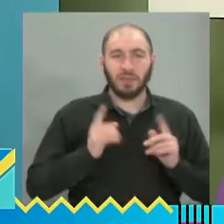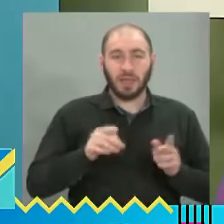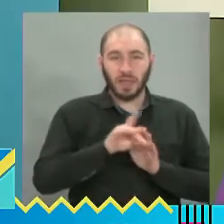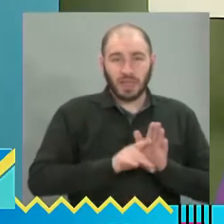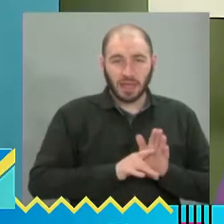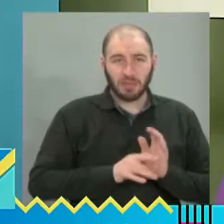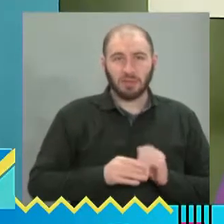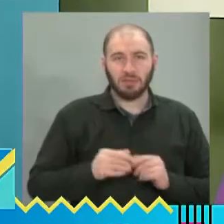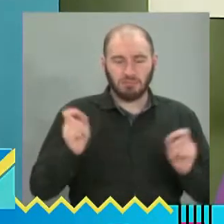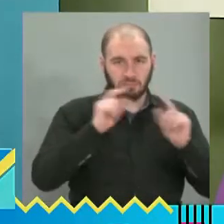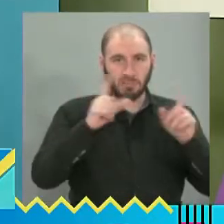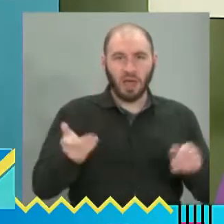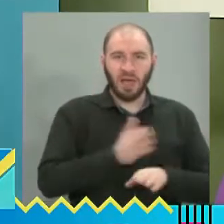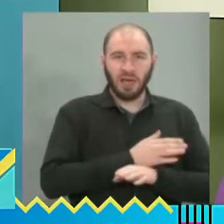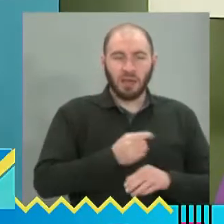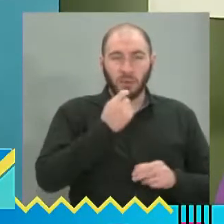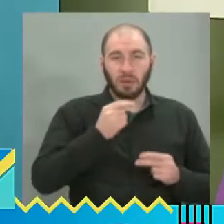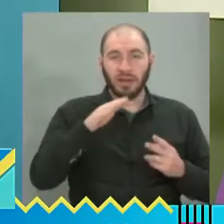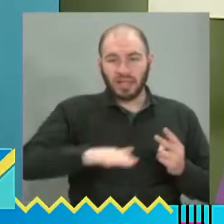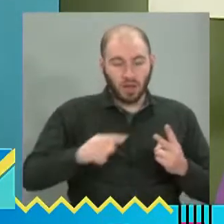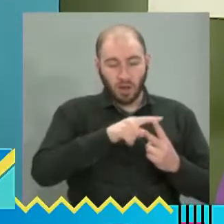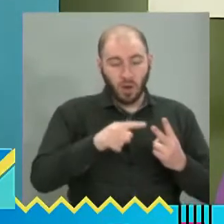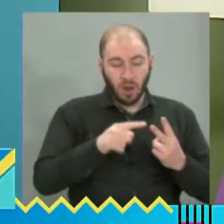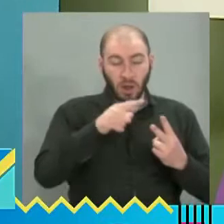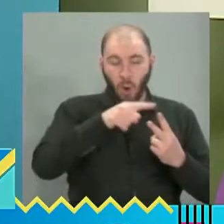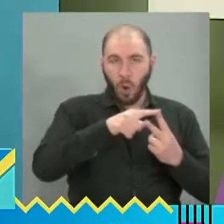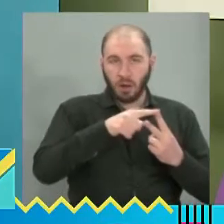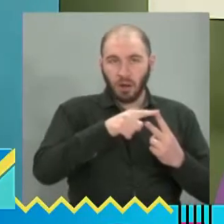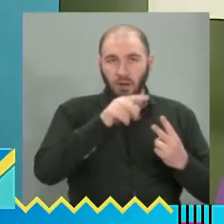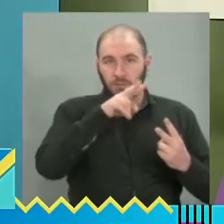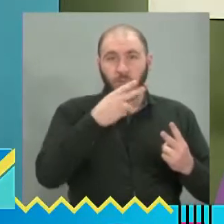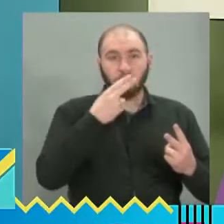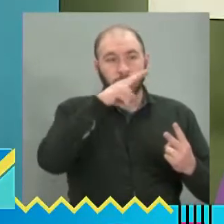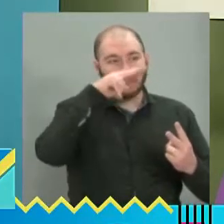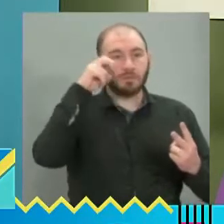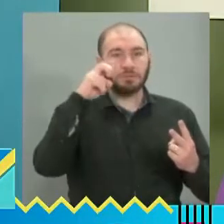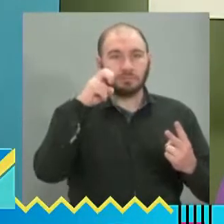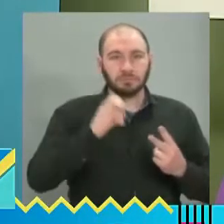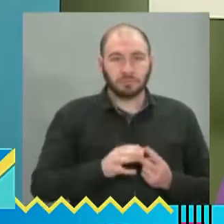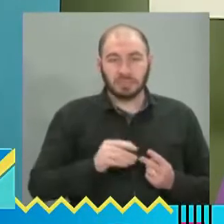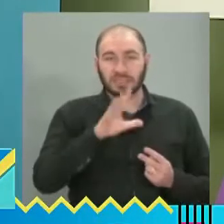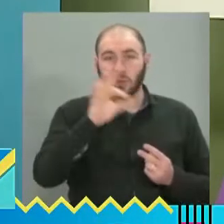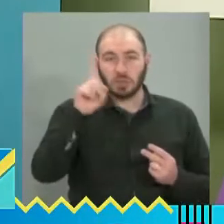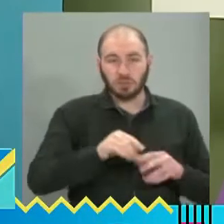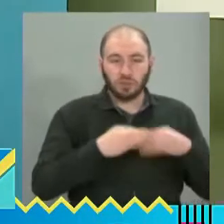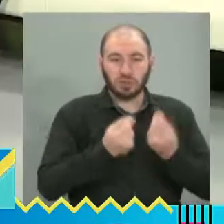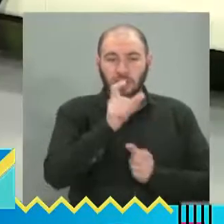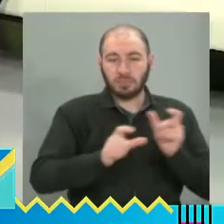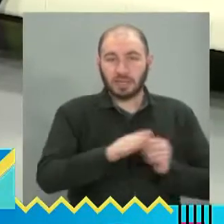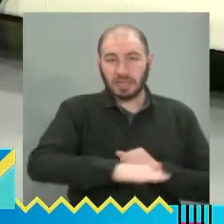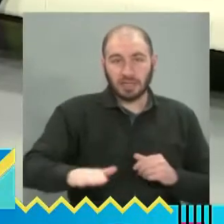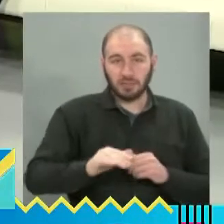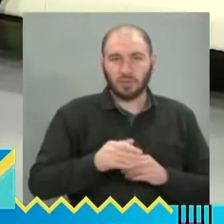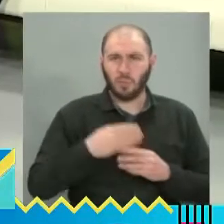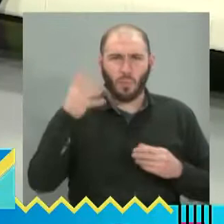dato que alarmaba al principio es que 1 de cada 2 niños es fumador pasivo, ¿no? Es un 50% de la población de niños